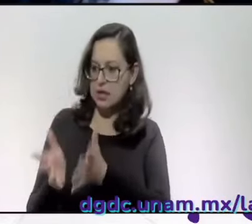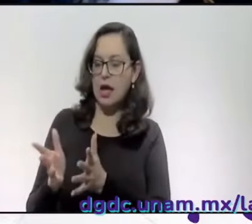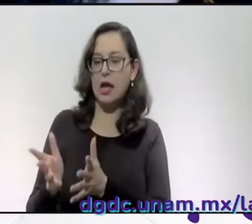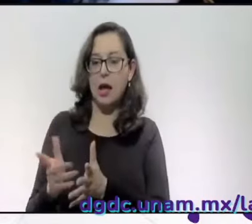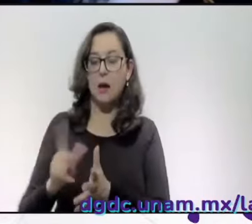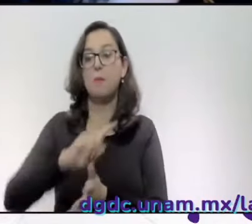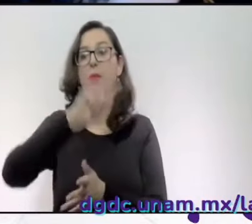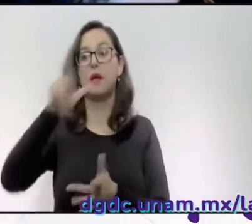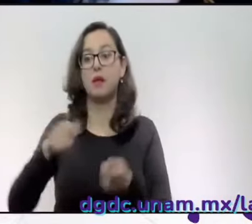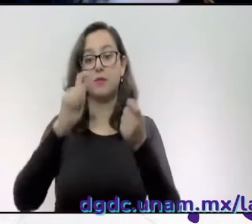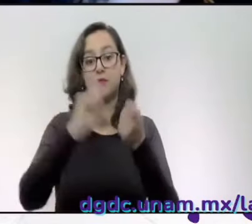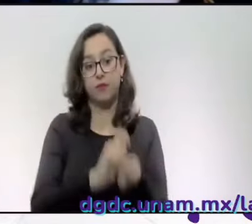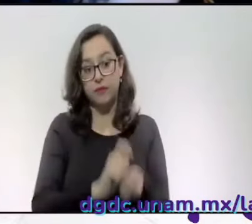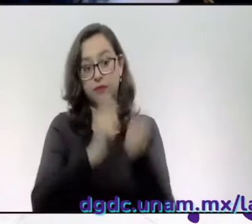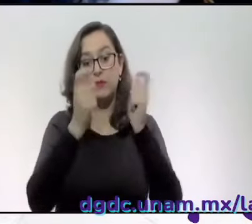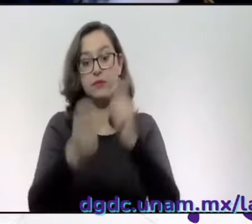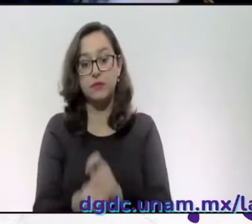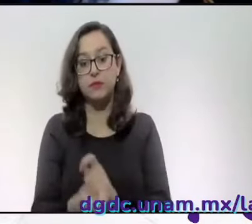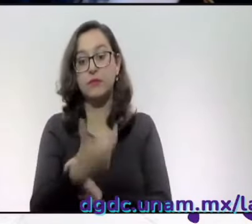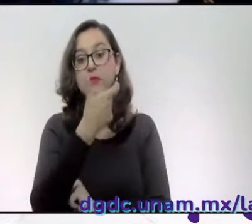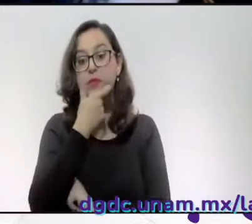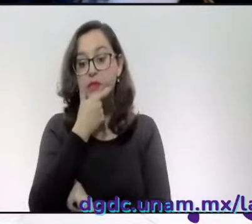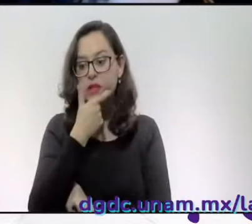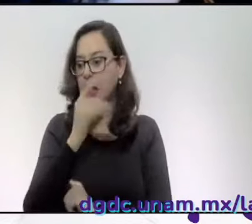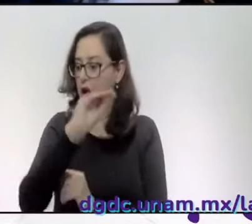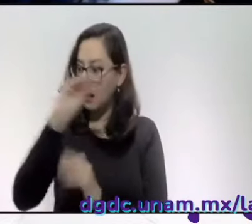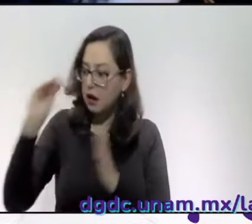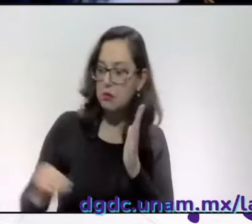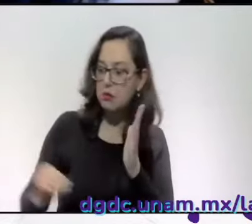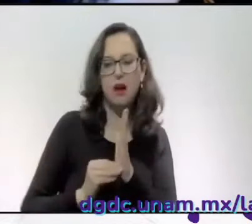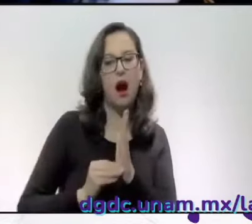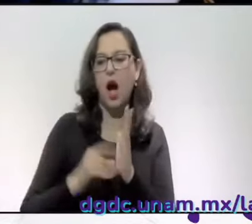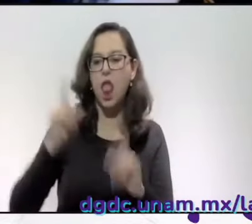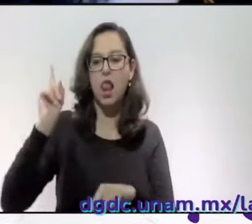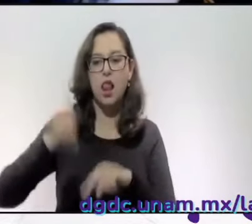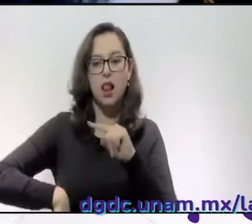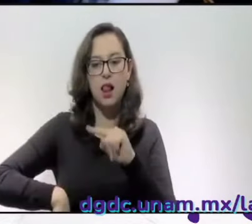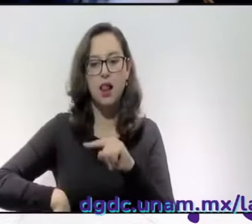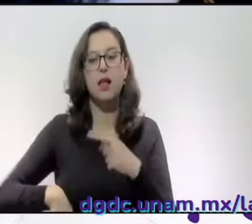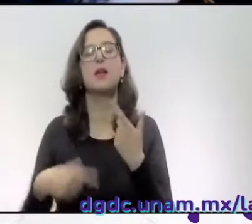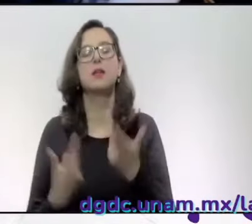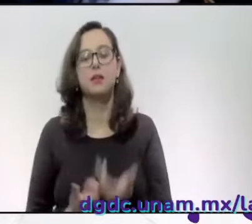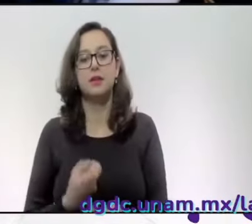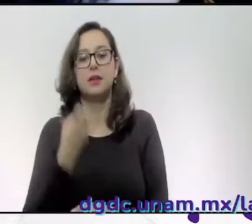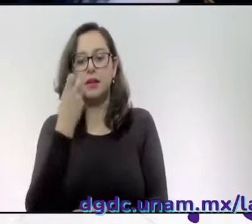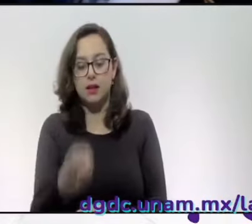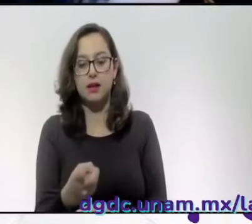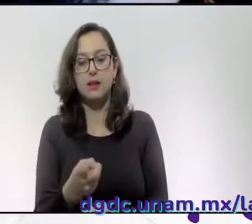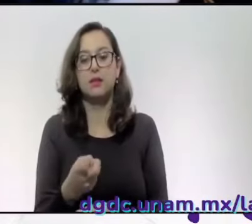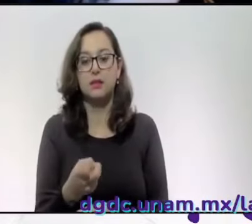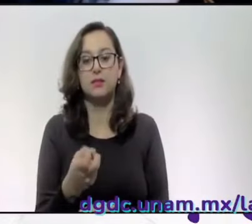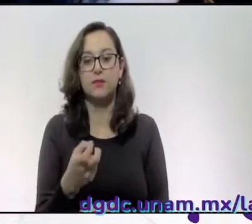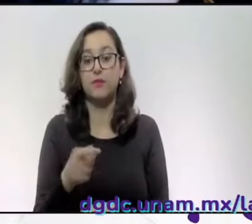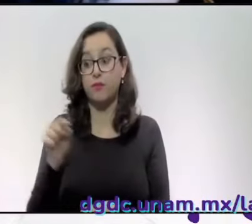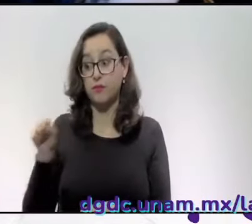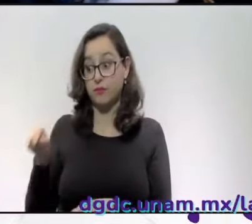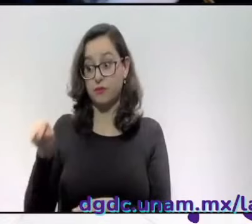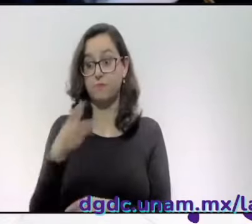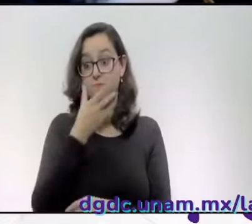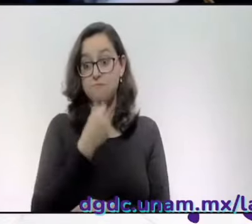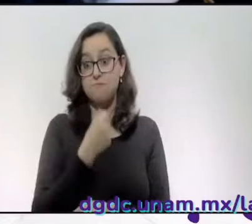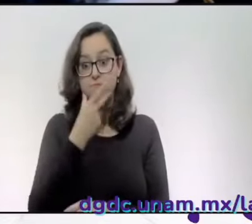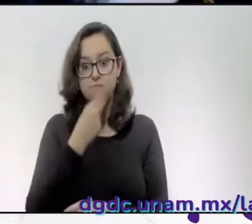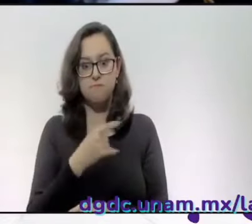de Eddington la obvió, no la puso por alguna razón, y ahí se adelantó Hubble, que fue el primero que observó